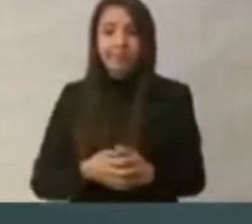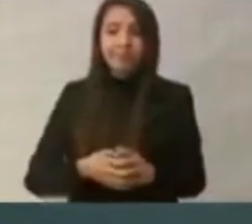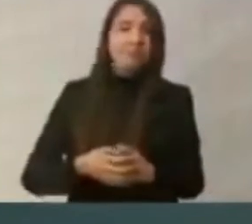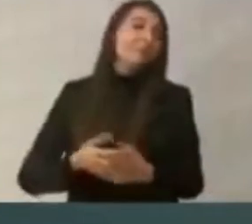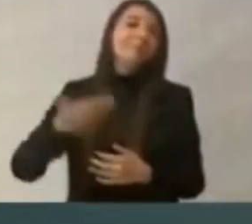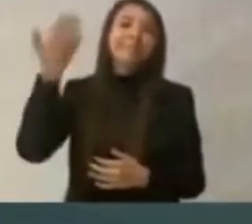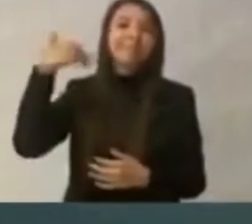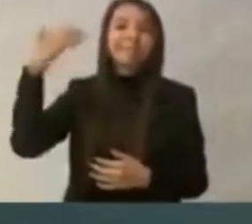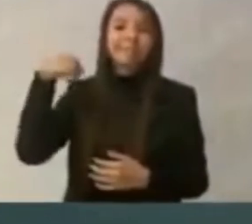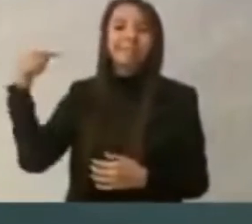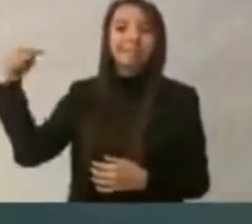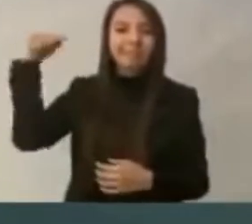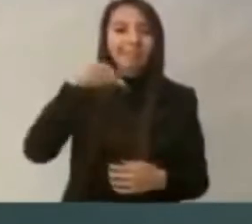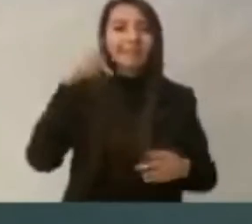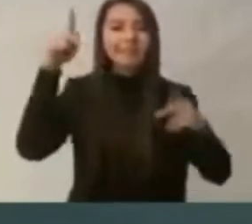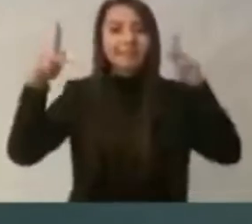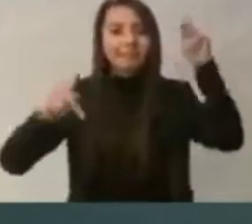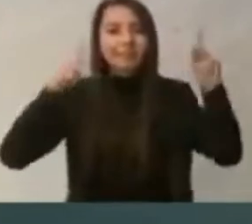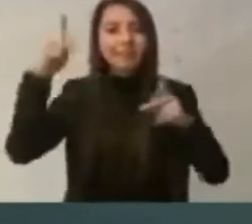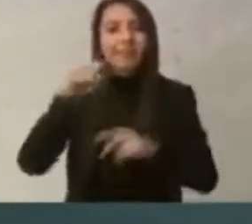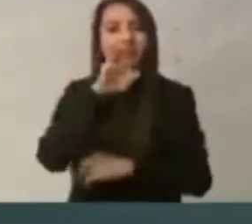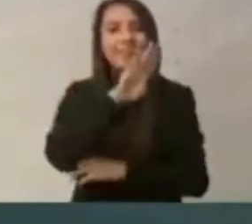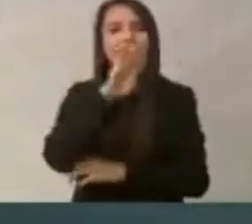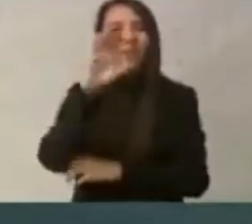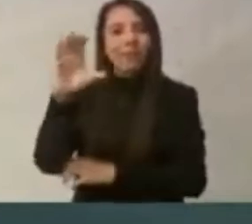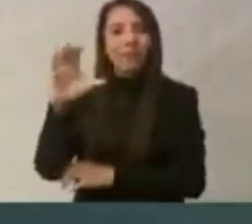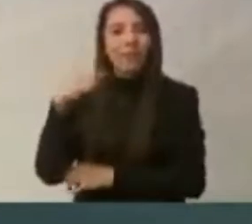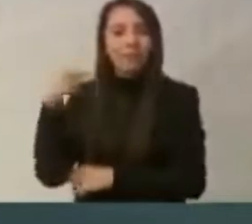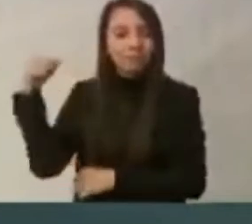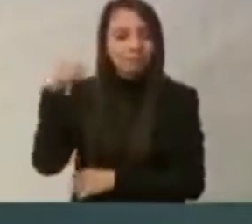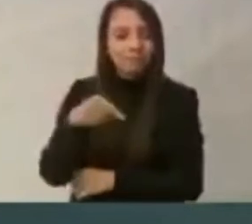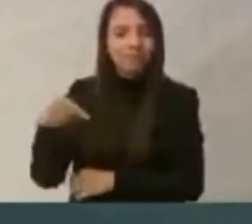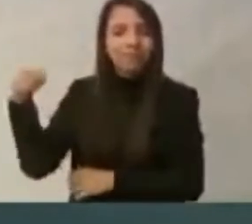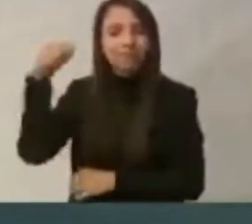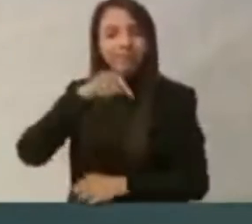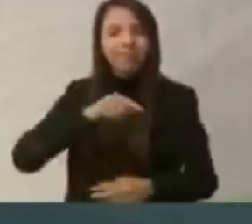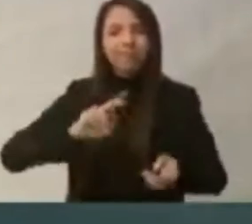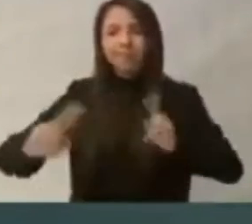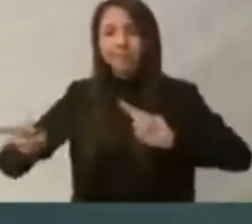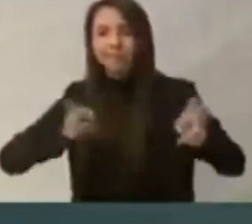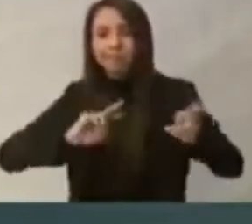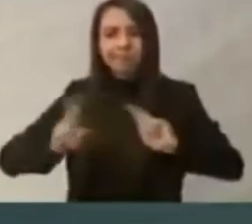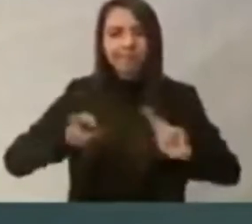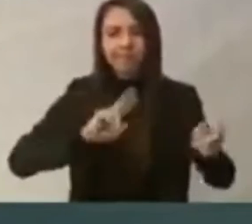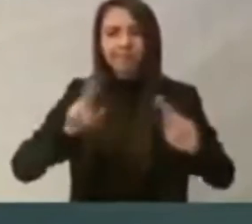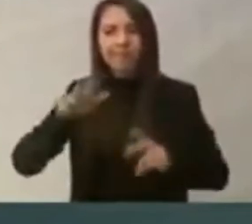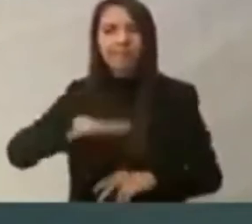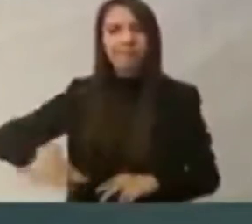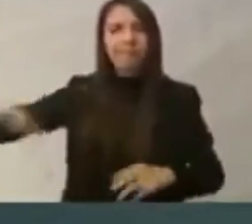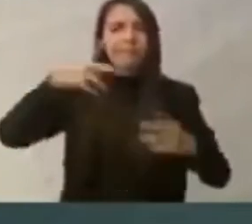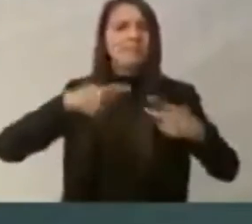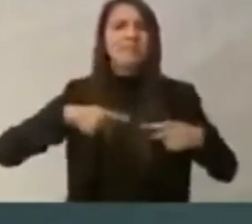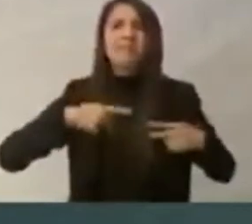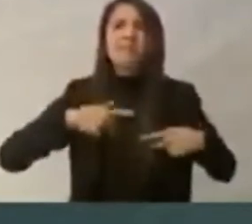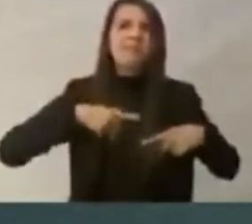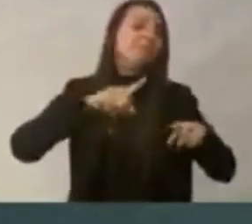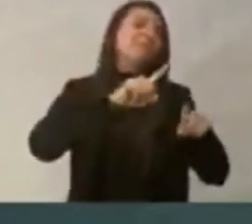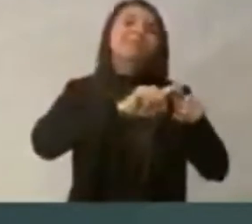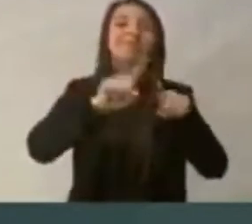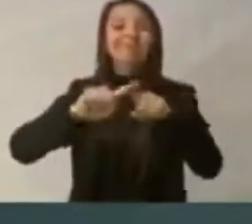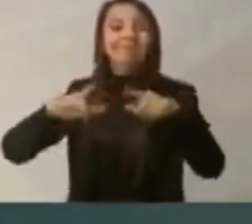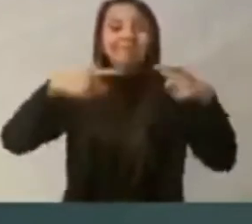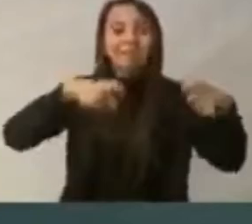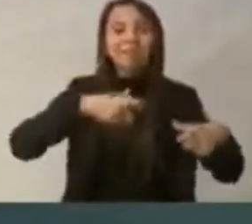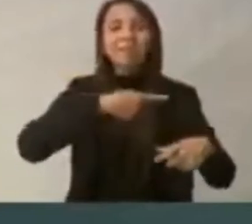visitábamos Baja California y hablábamos con toda la gente, de todos los sectores, de todas las clases